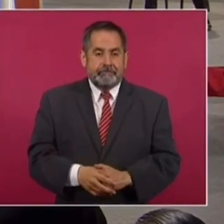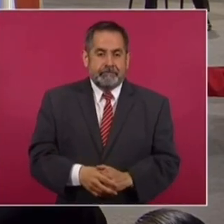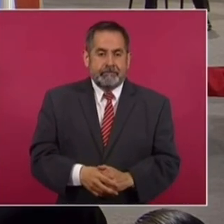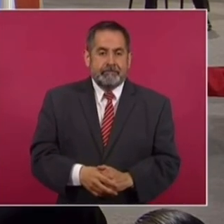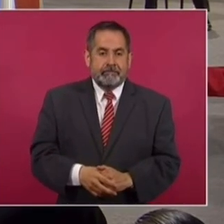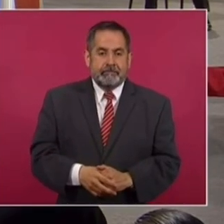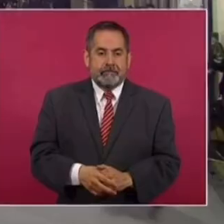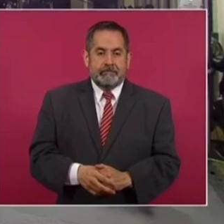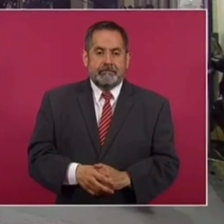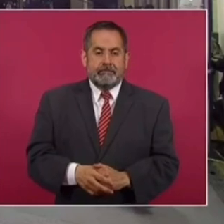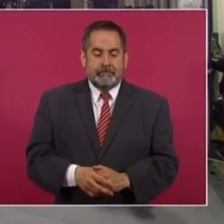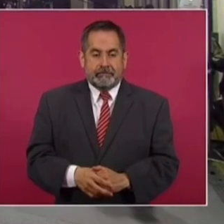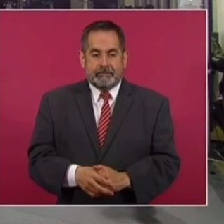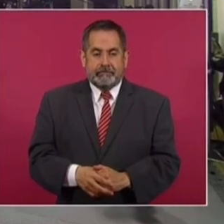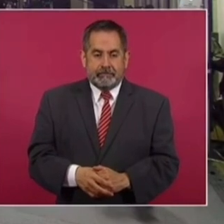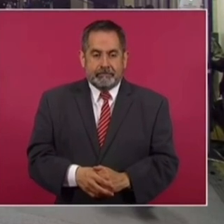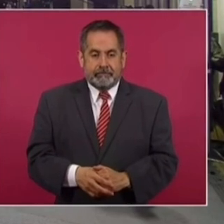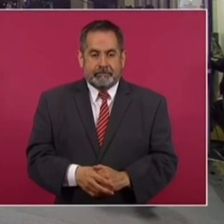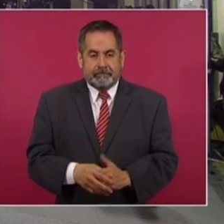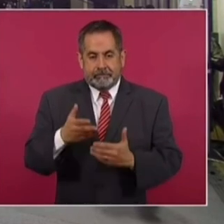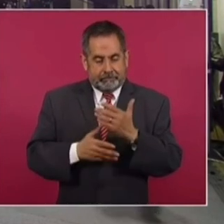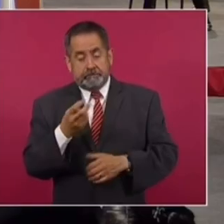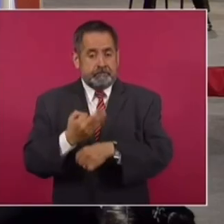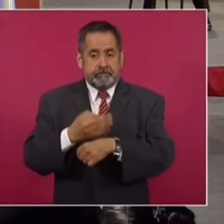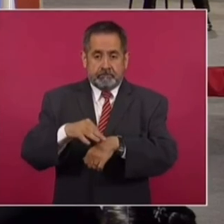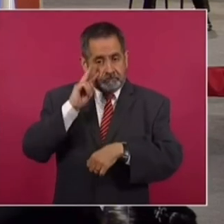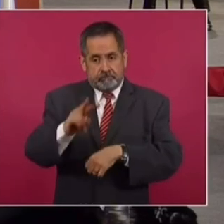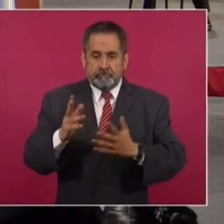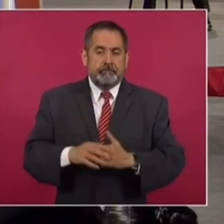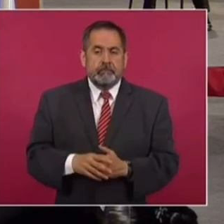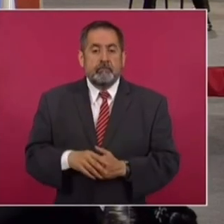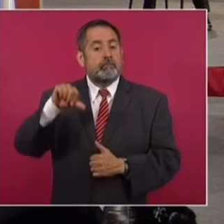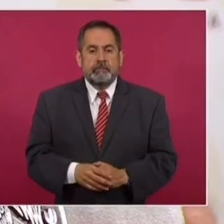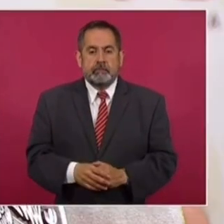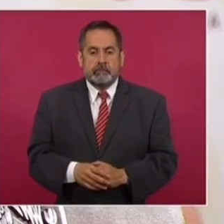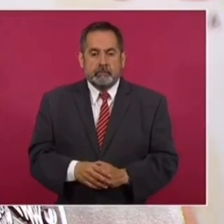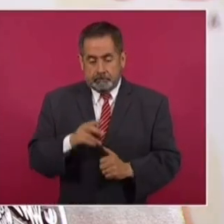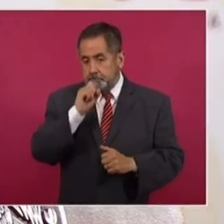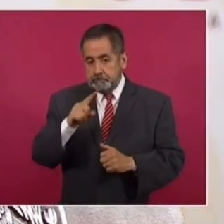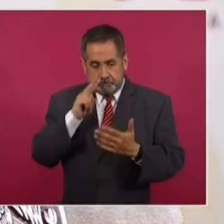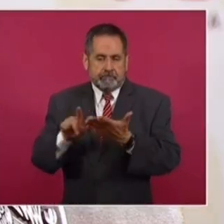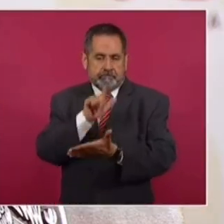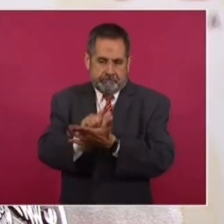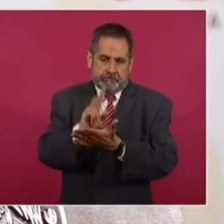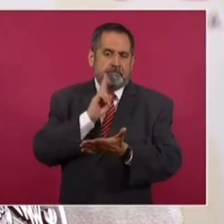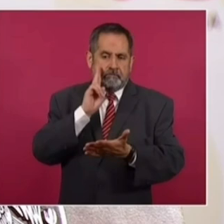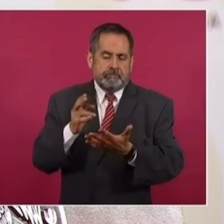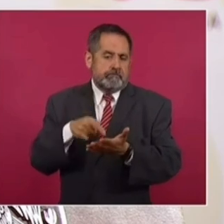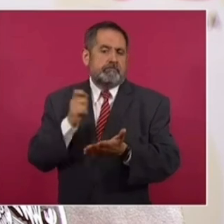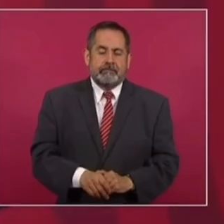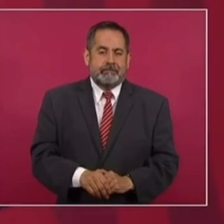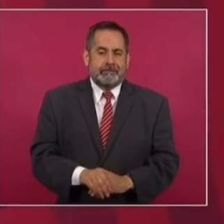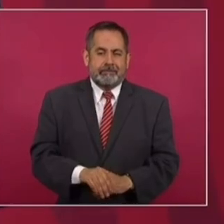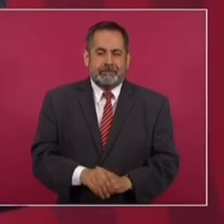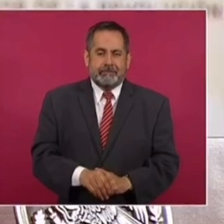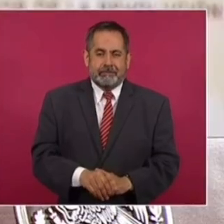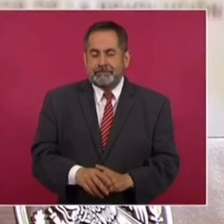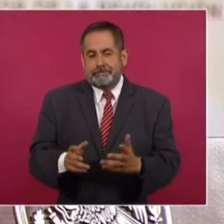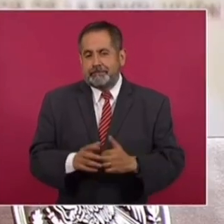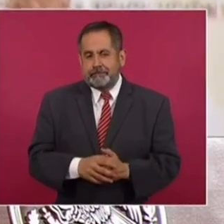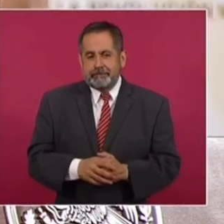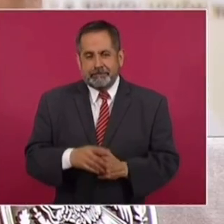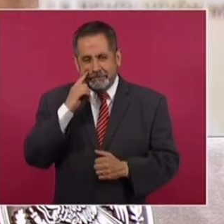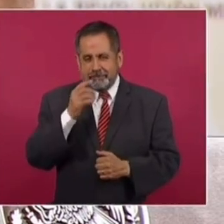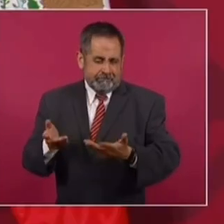saldívar todo respeto de la ley son